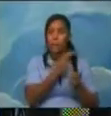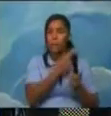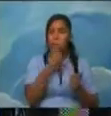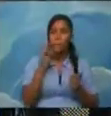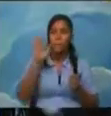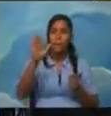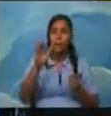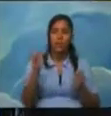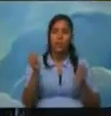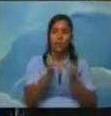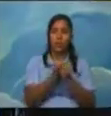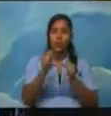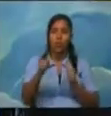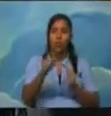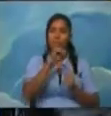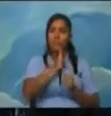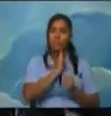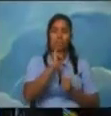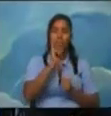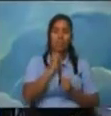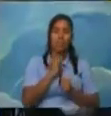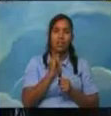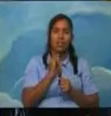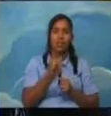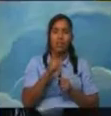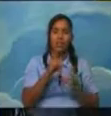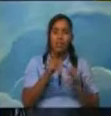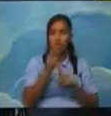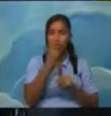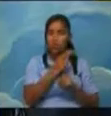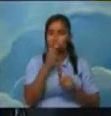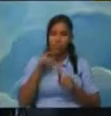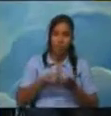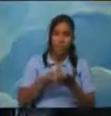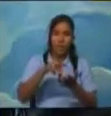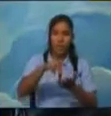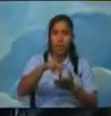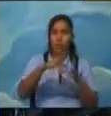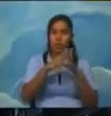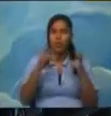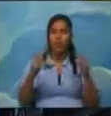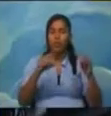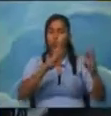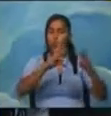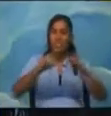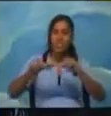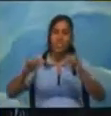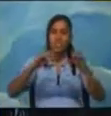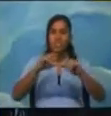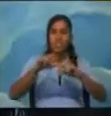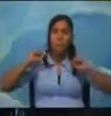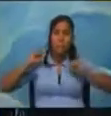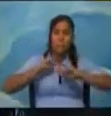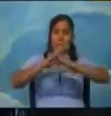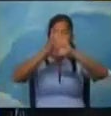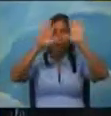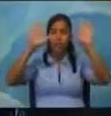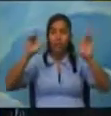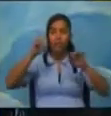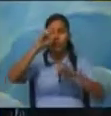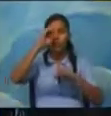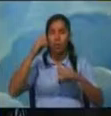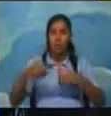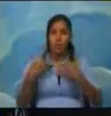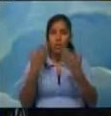a punto de entrar a la tierra prometida. Los caminó por todo el desierto con milagros, maravillas, Dios proveyendo